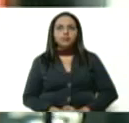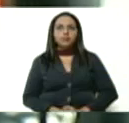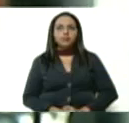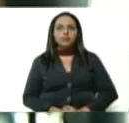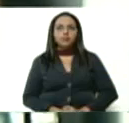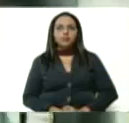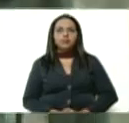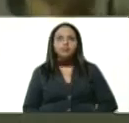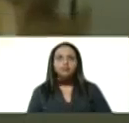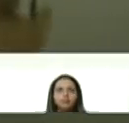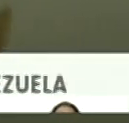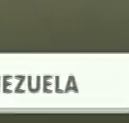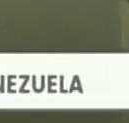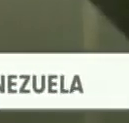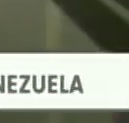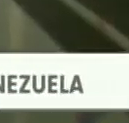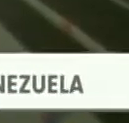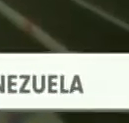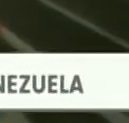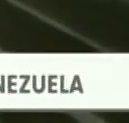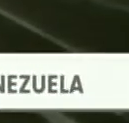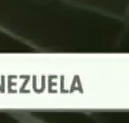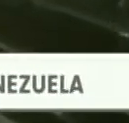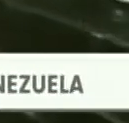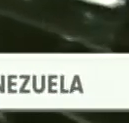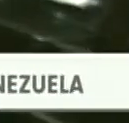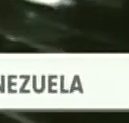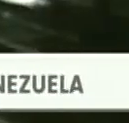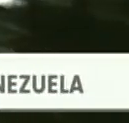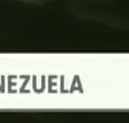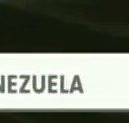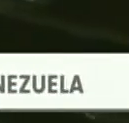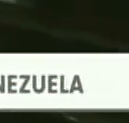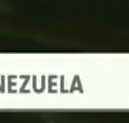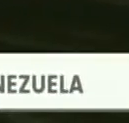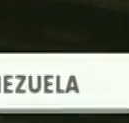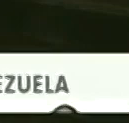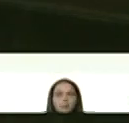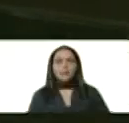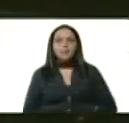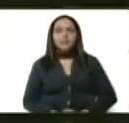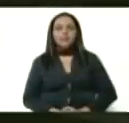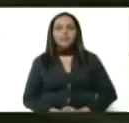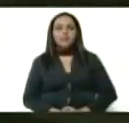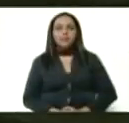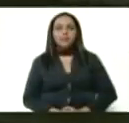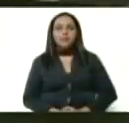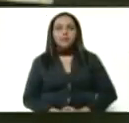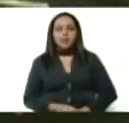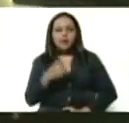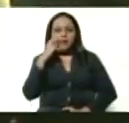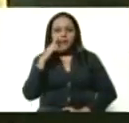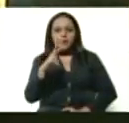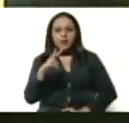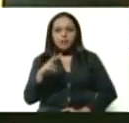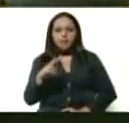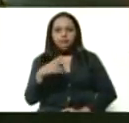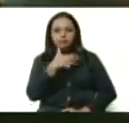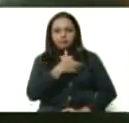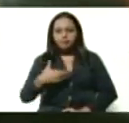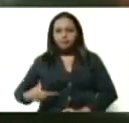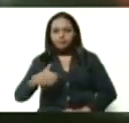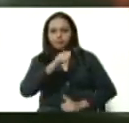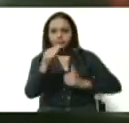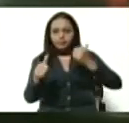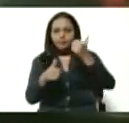A esta hora ya procede lo que será la entrega floral ante el sarcófago del Libertador Simón Bolívar. Vemos allí el desplazamiento de la vicepresidenta ejecutiva